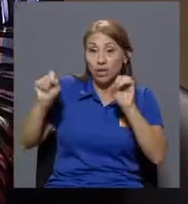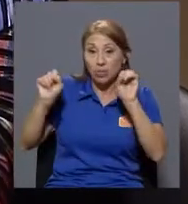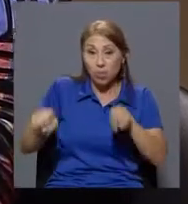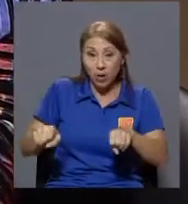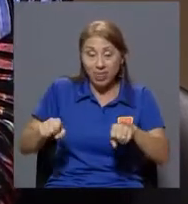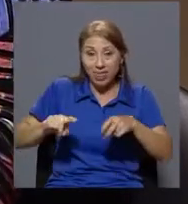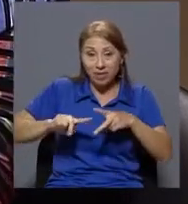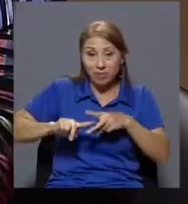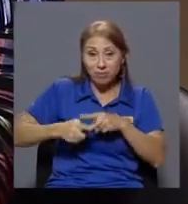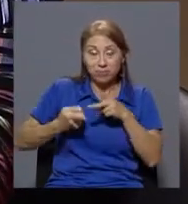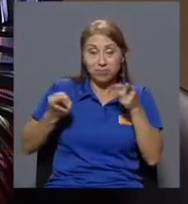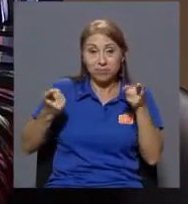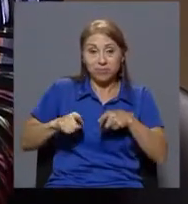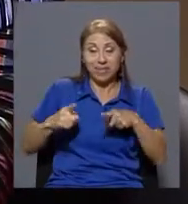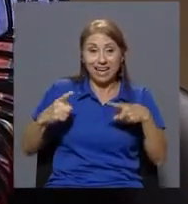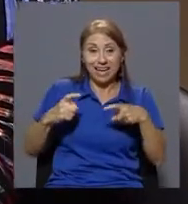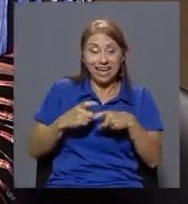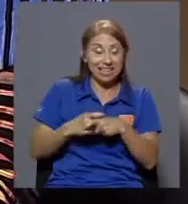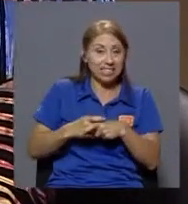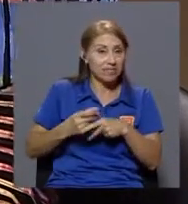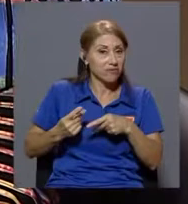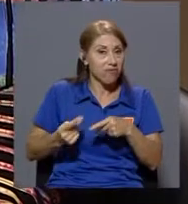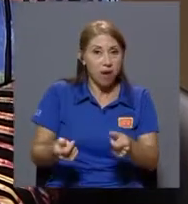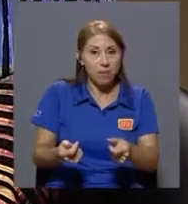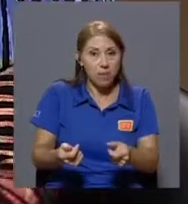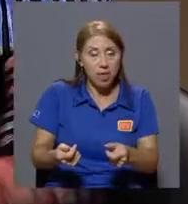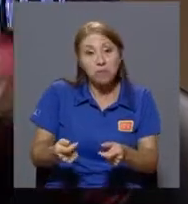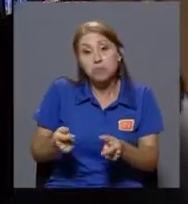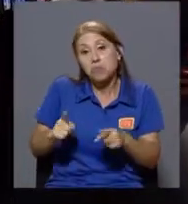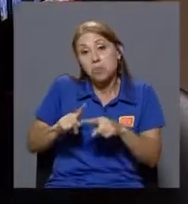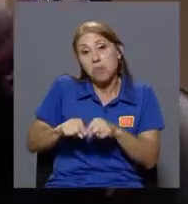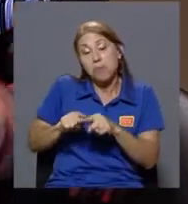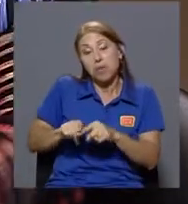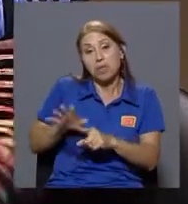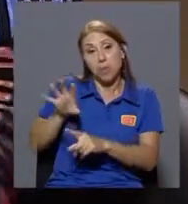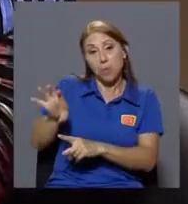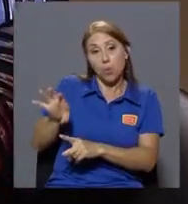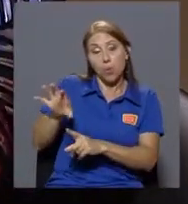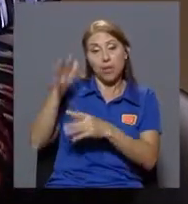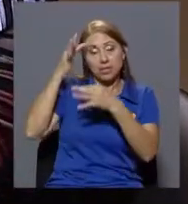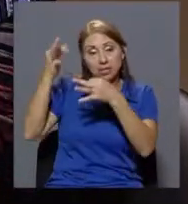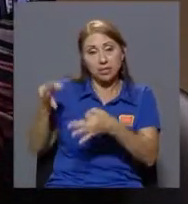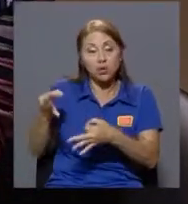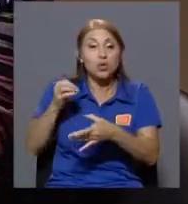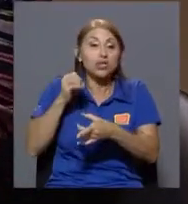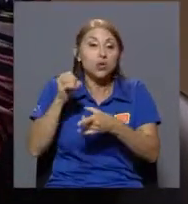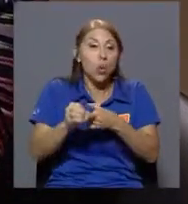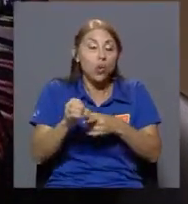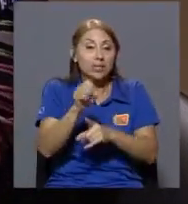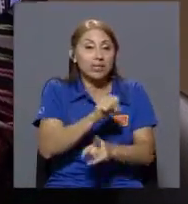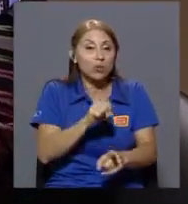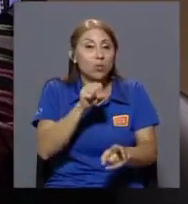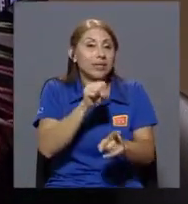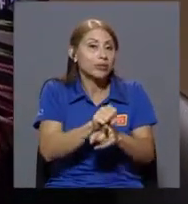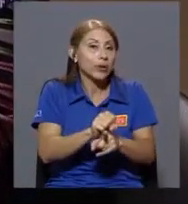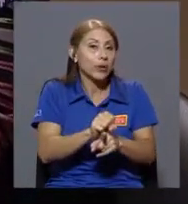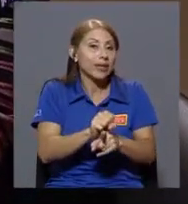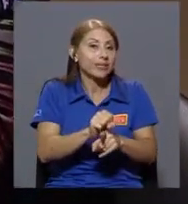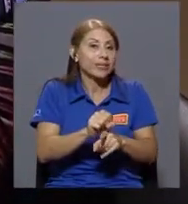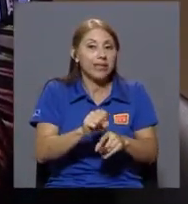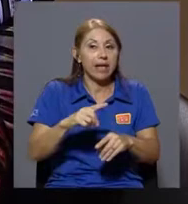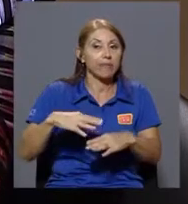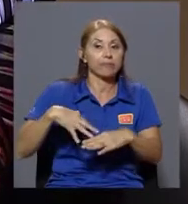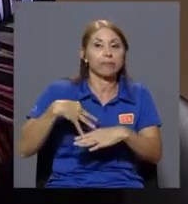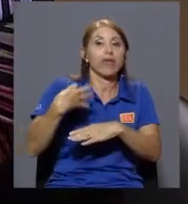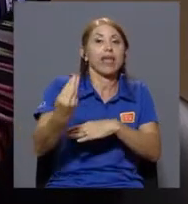relativamente rápida, ¿verdad? Ya sea por sus propias decisiones o por digamos, situaciones externas,